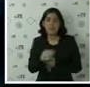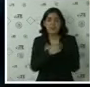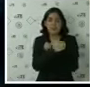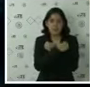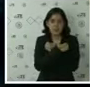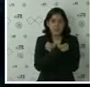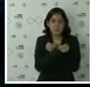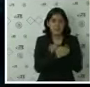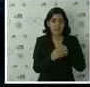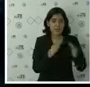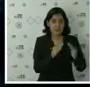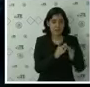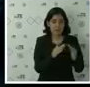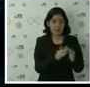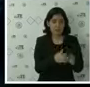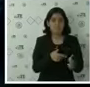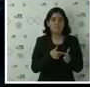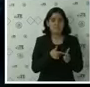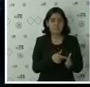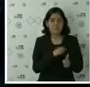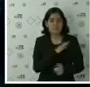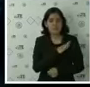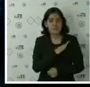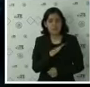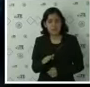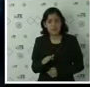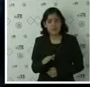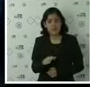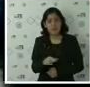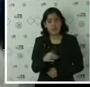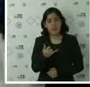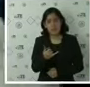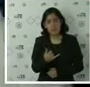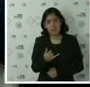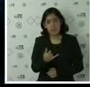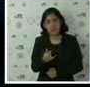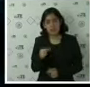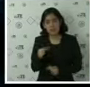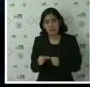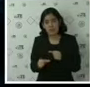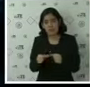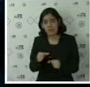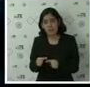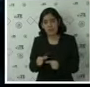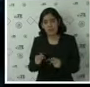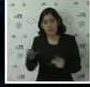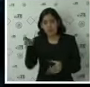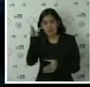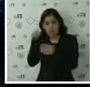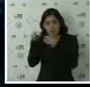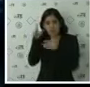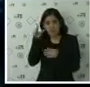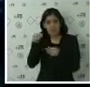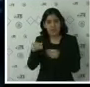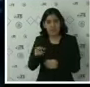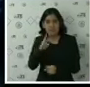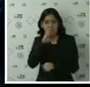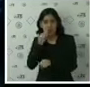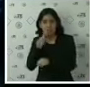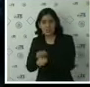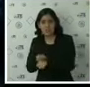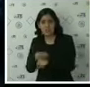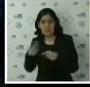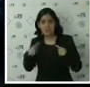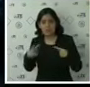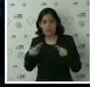casa y también sigue siendo posible formarnos como ciudadanos. Finalmente, quiero agradecer el espacio que